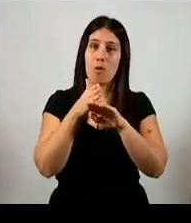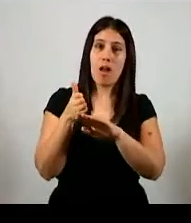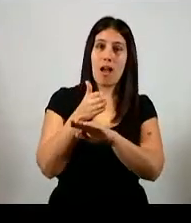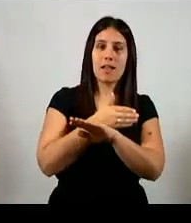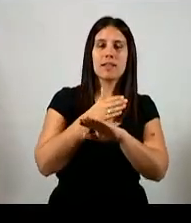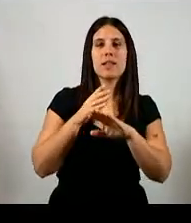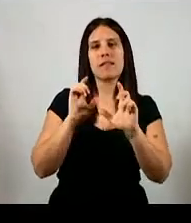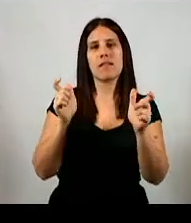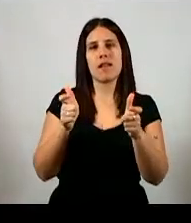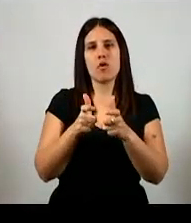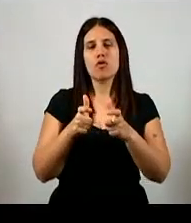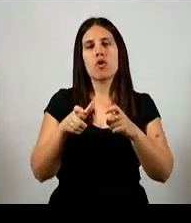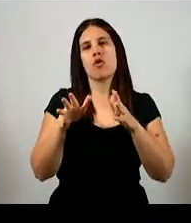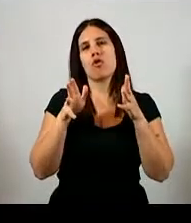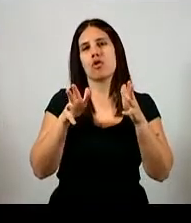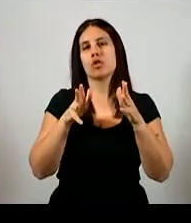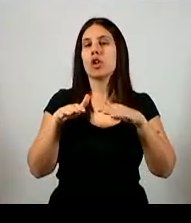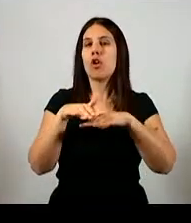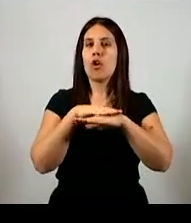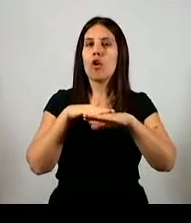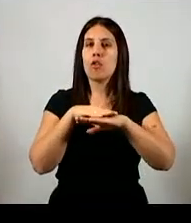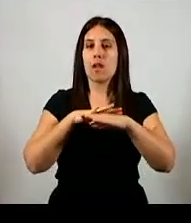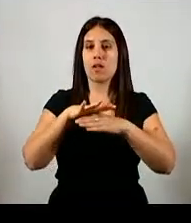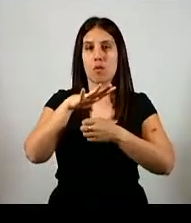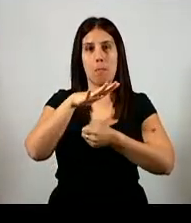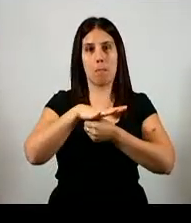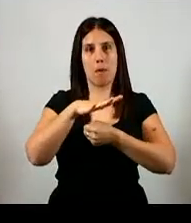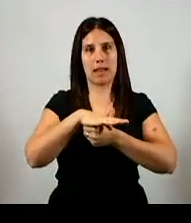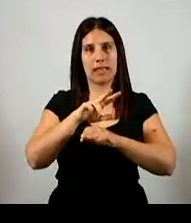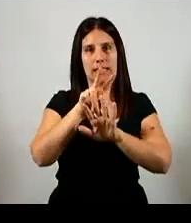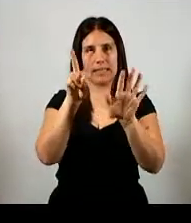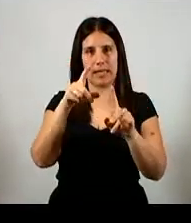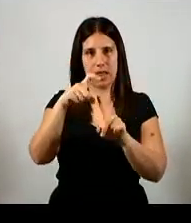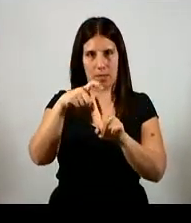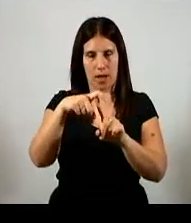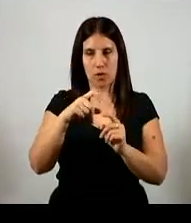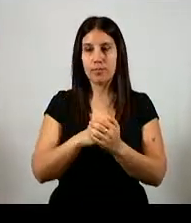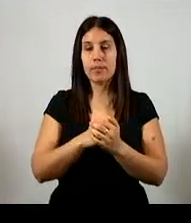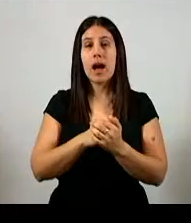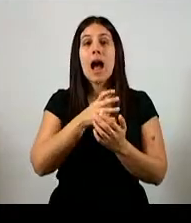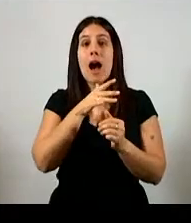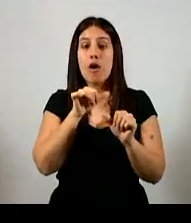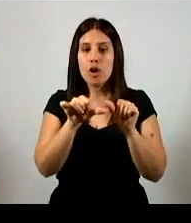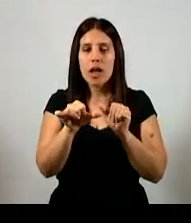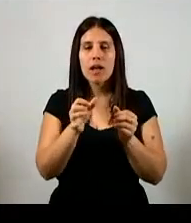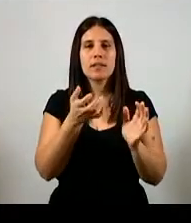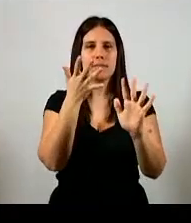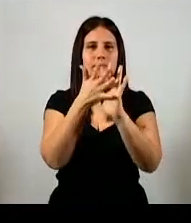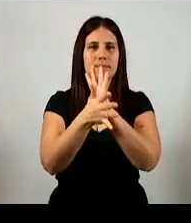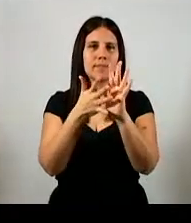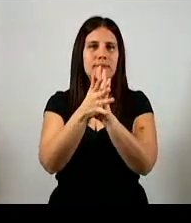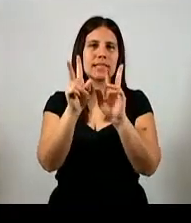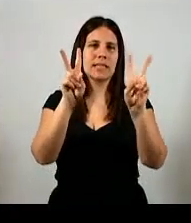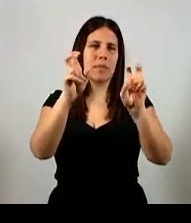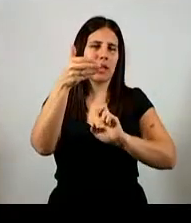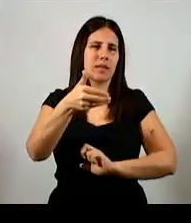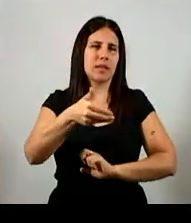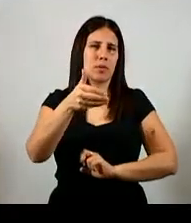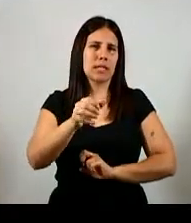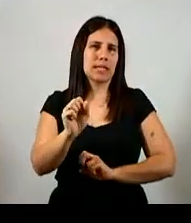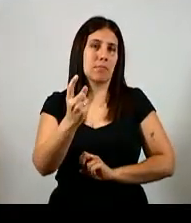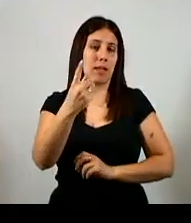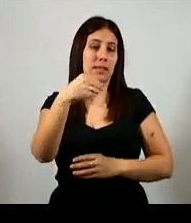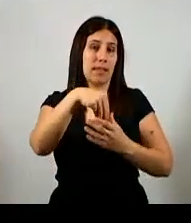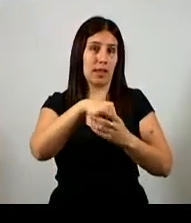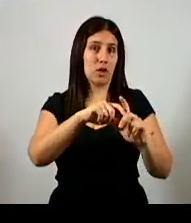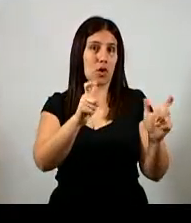Consejo de Gobierno de este martes, día 7 de mayo. A continuación, les informaré de los asuntos más destacados acordados en